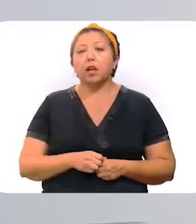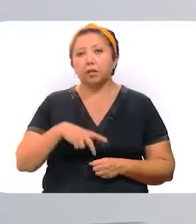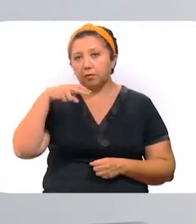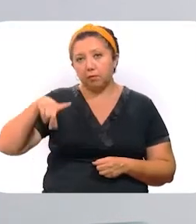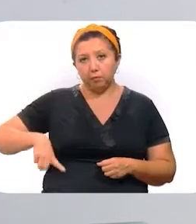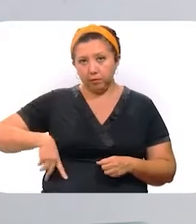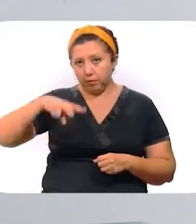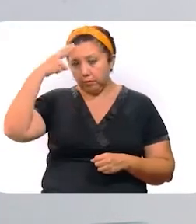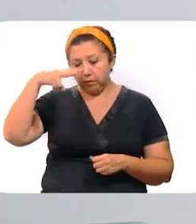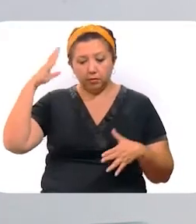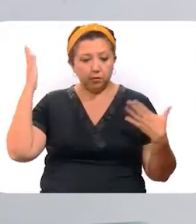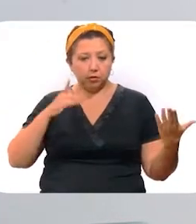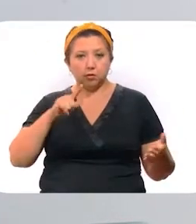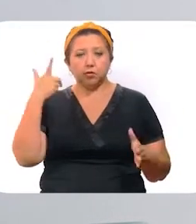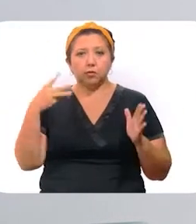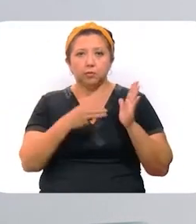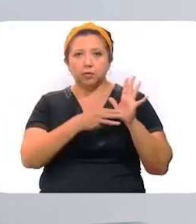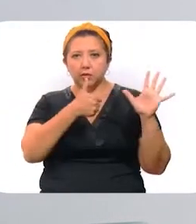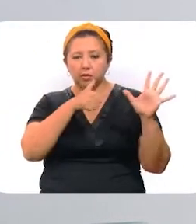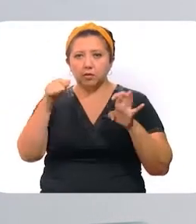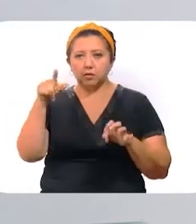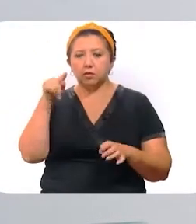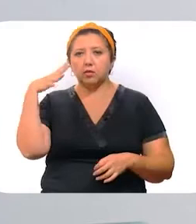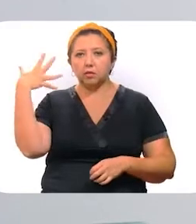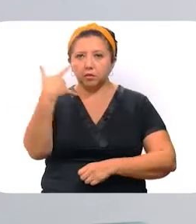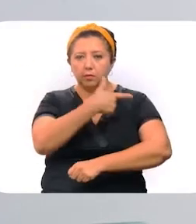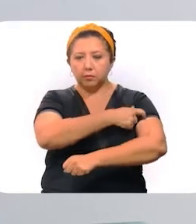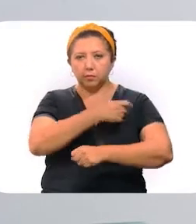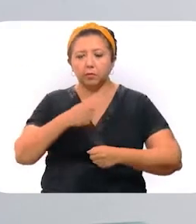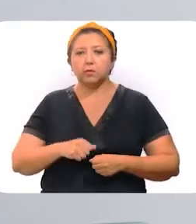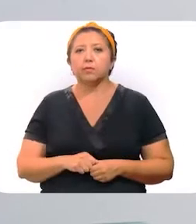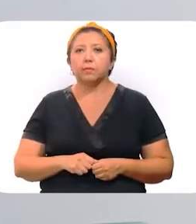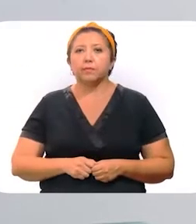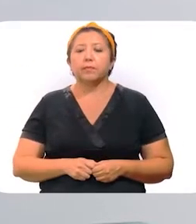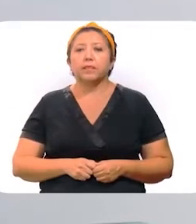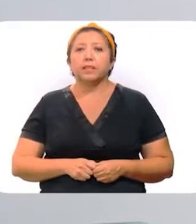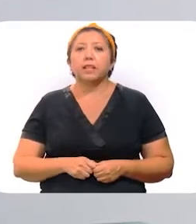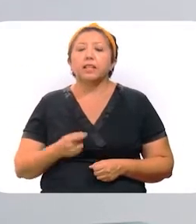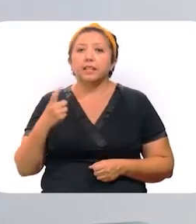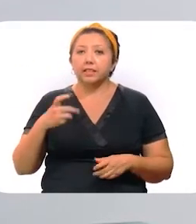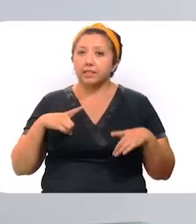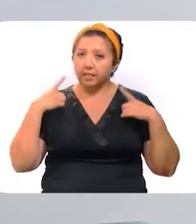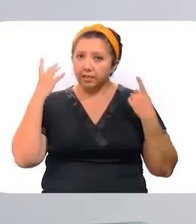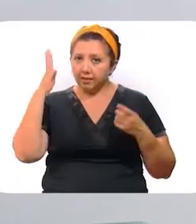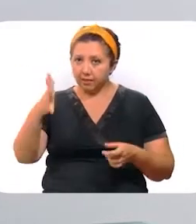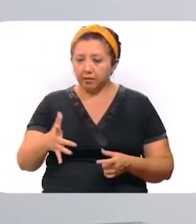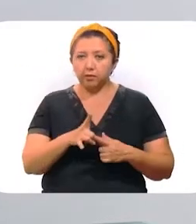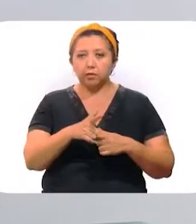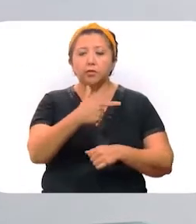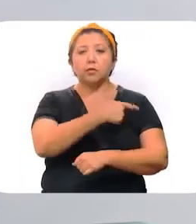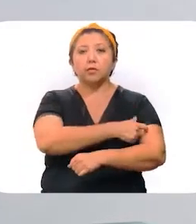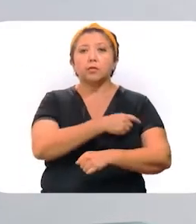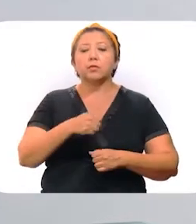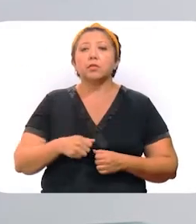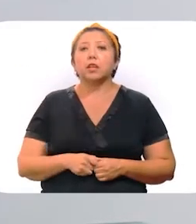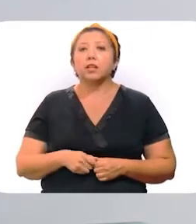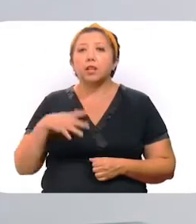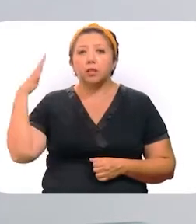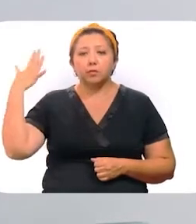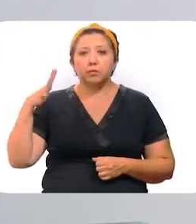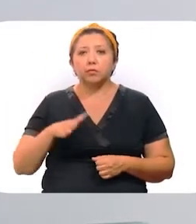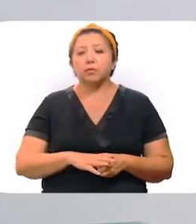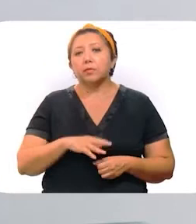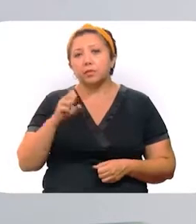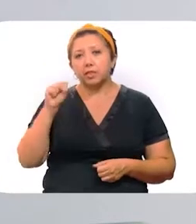Federación, arribaron a Yucatán 12.675 vacunas contra el coronavirus, destinadas a continuar con la aplicación de la dosis a